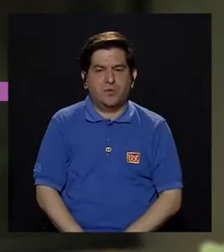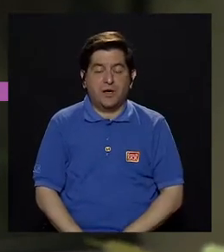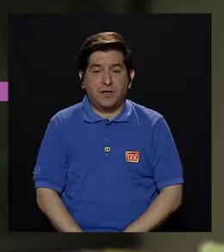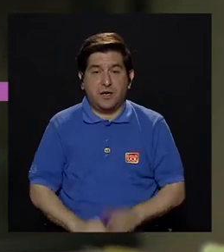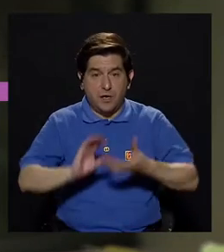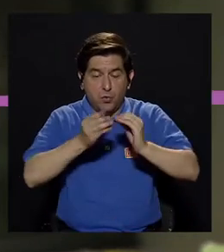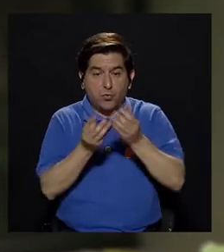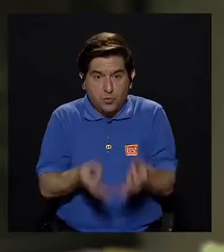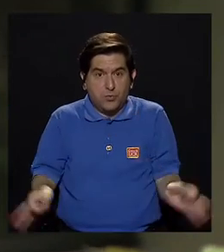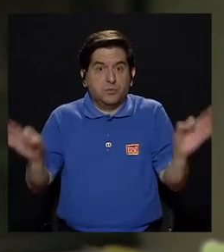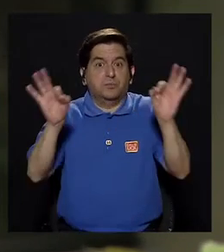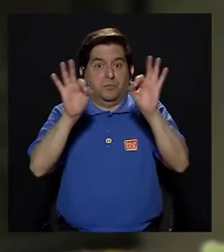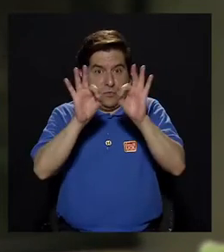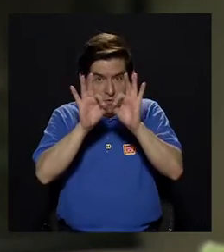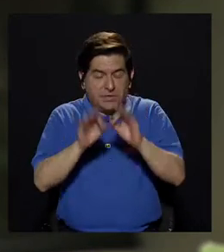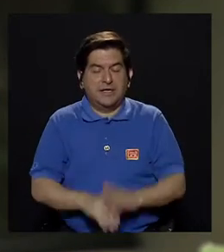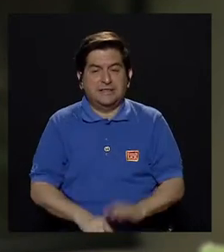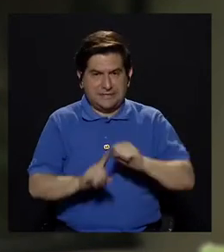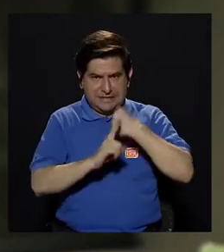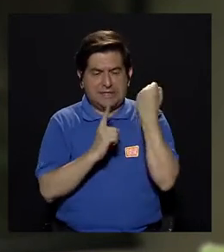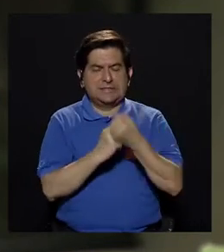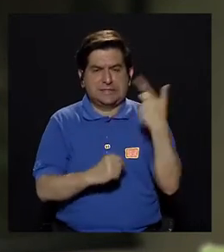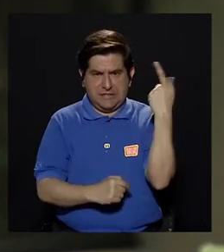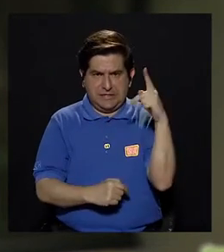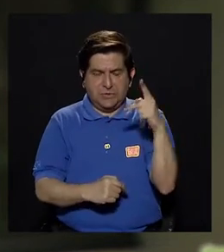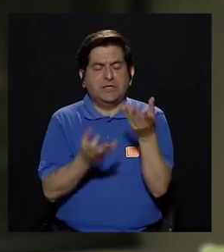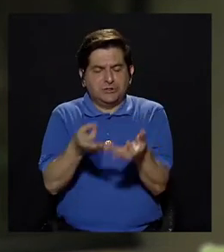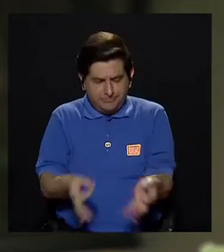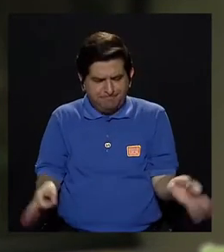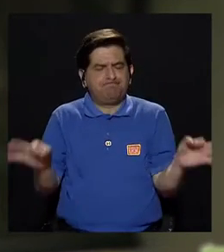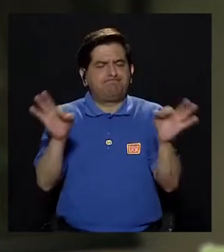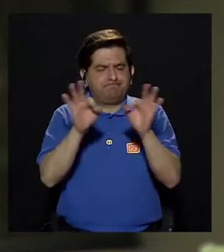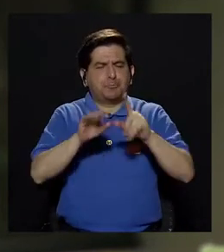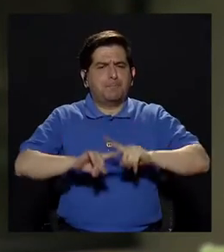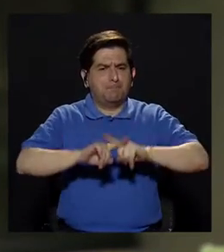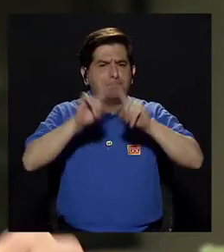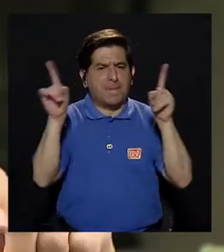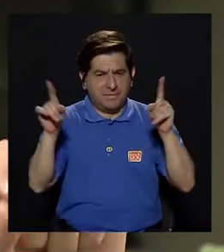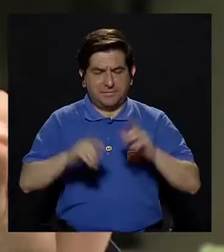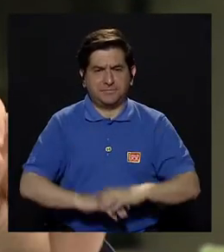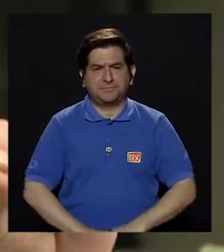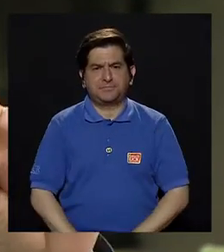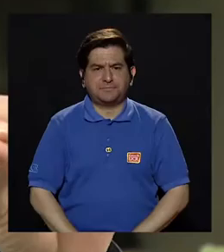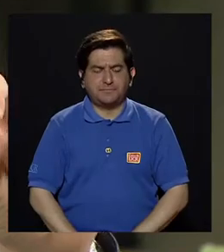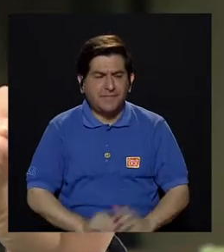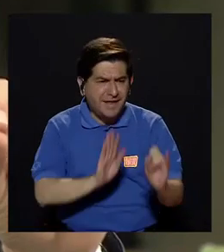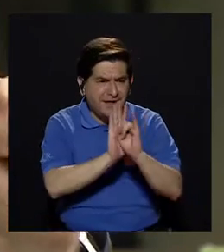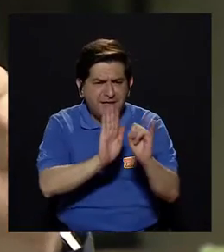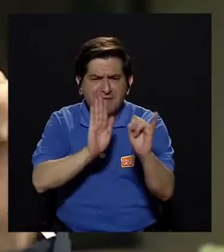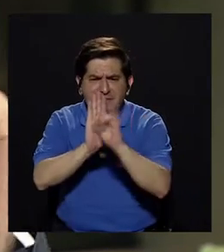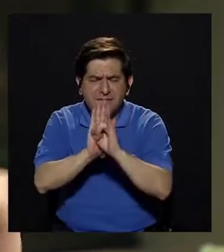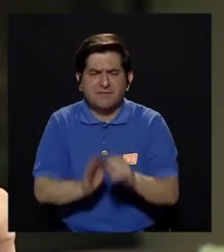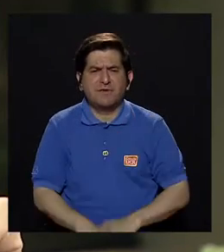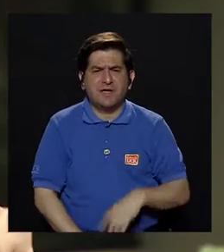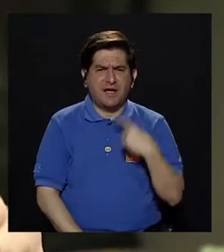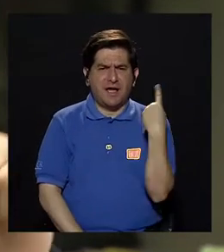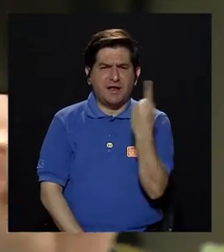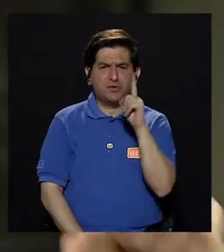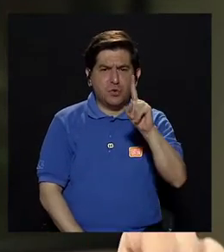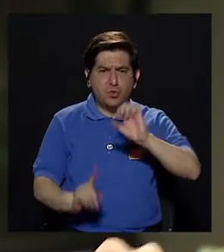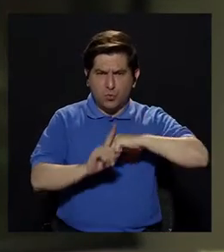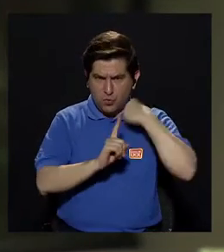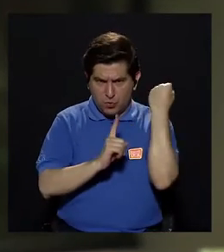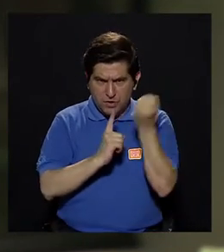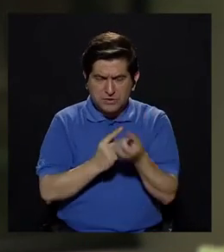altas cantidades, que es cuando es un factor de riesgo más importante. Sin embargo, esa identificación de un factor único, como